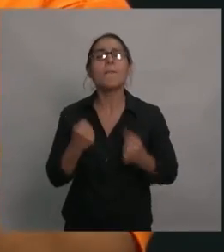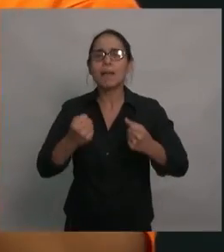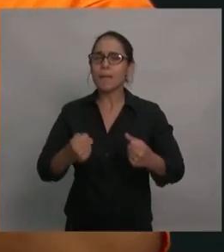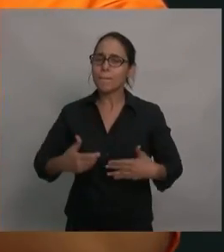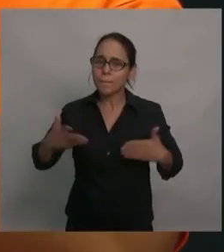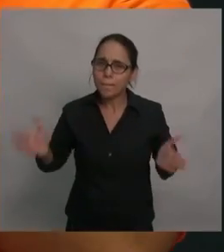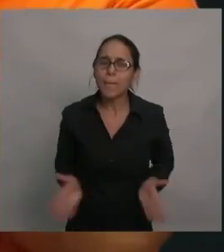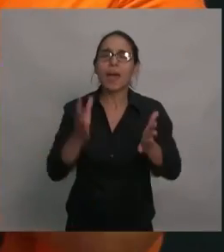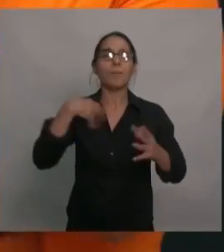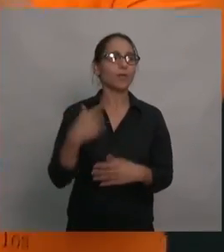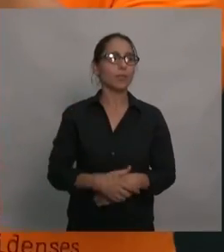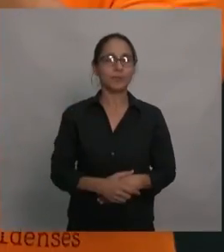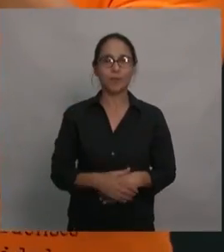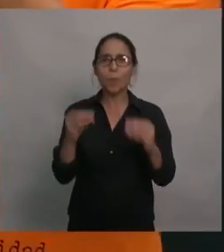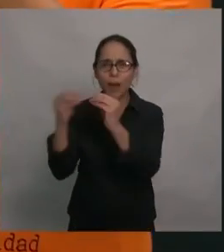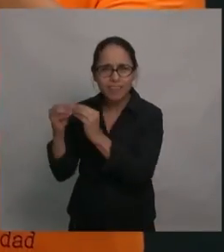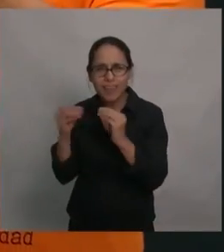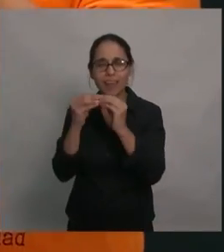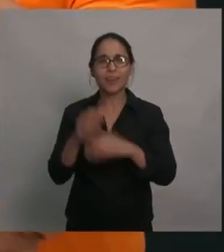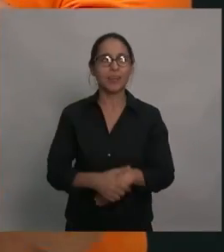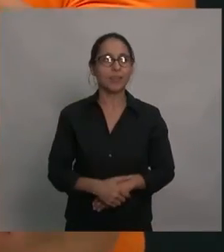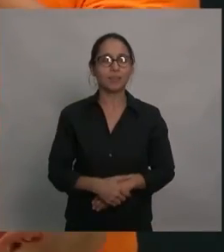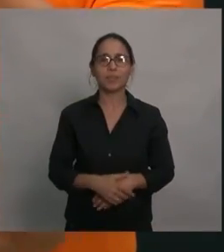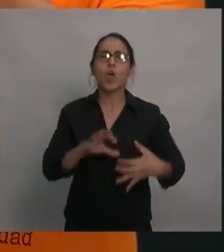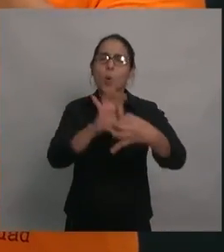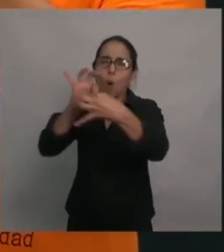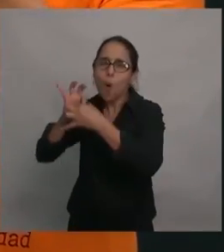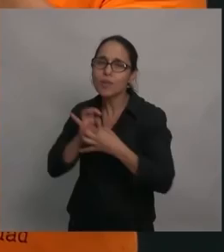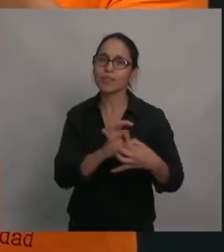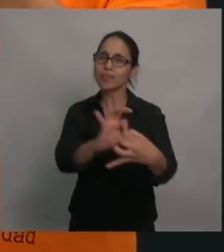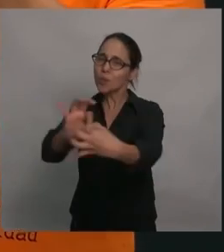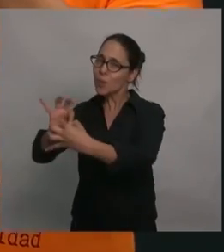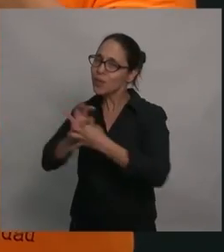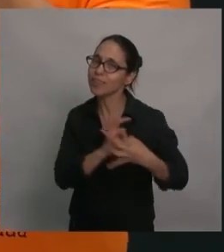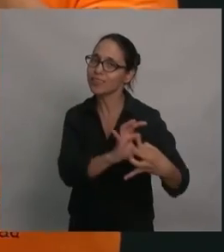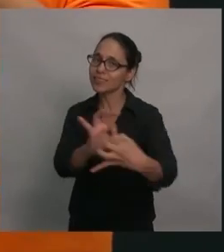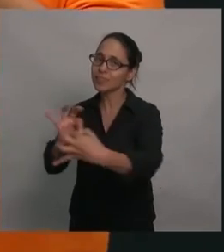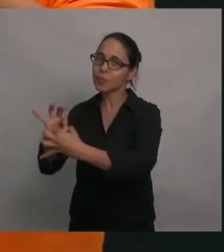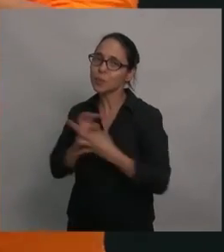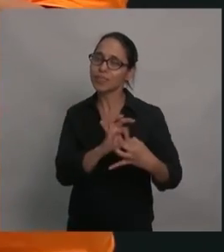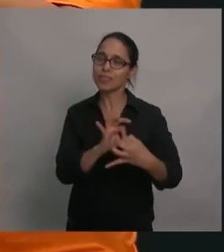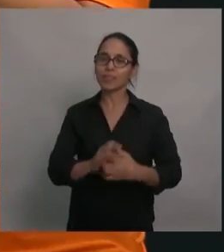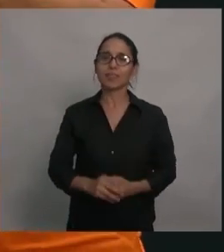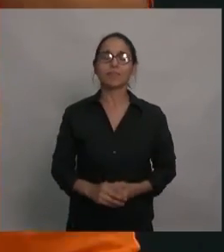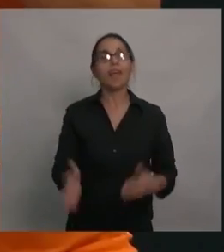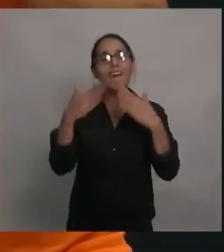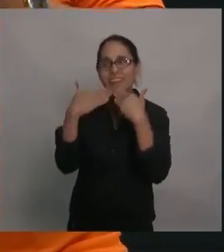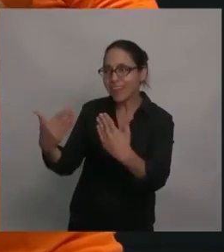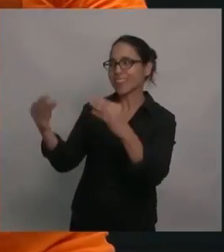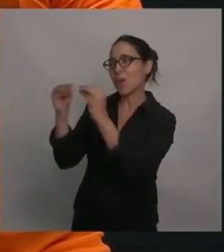compañero! Adelante, adelante. Unidad, unidad, unidad. Compañera. Unidad, unidad. Gracias,